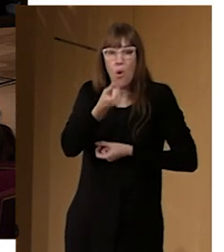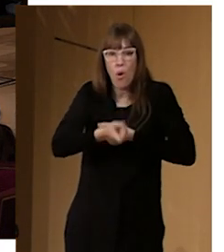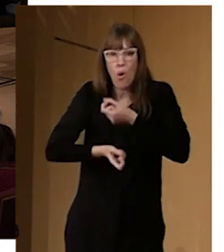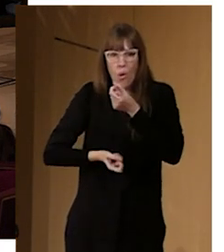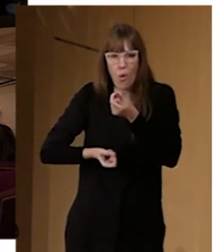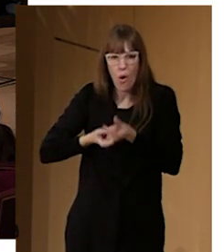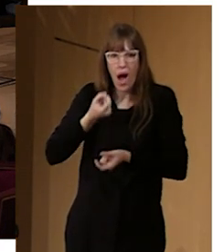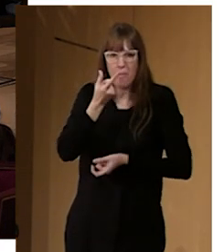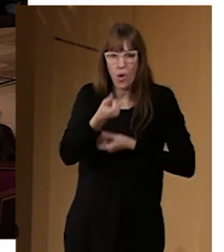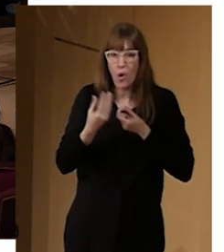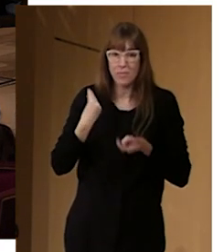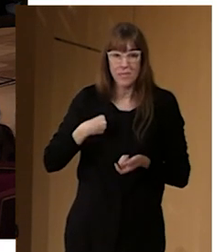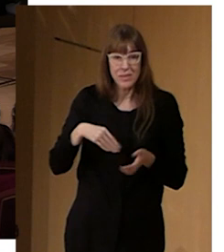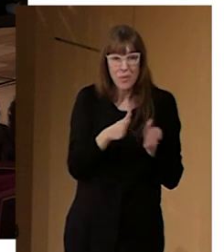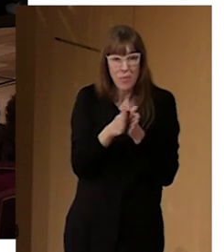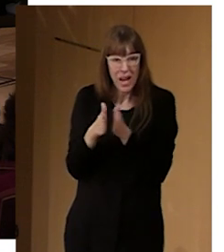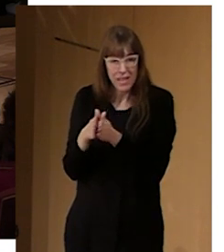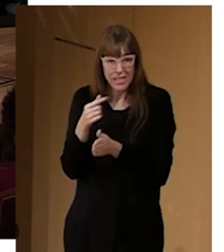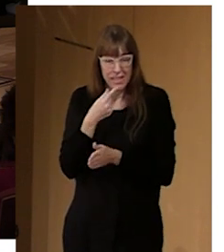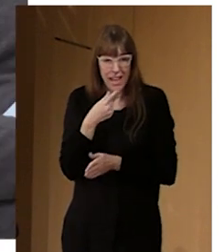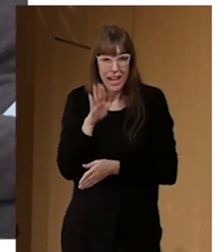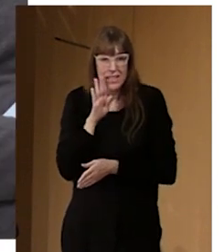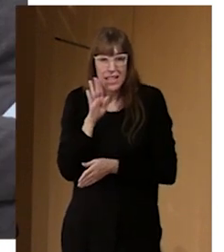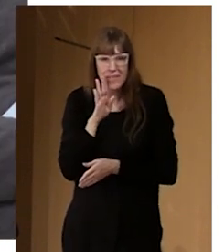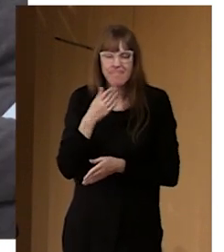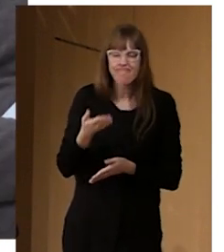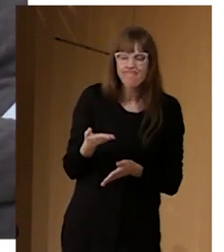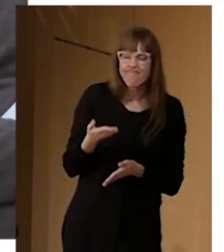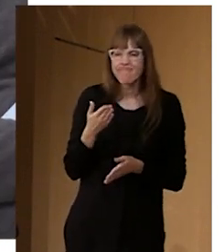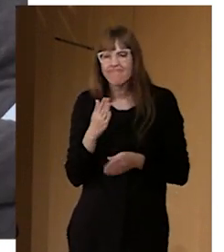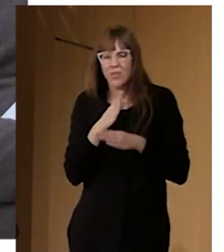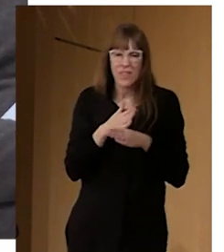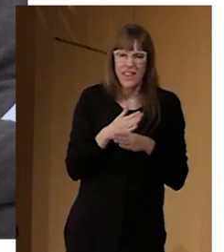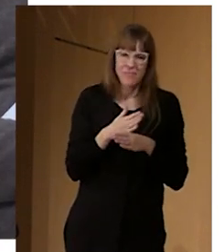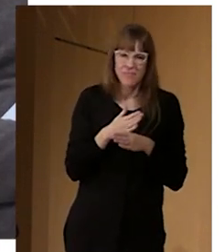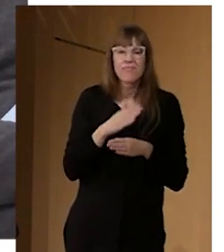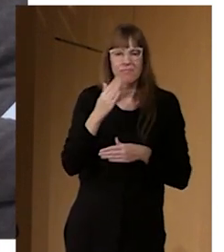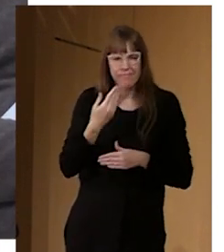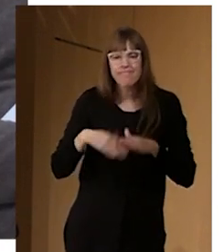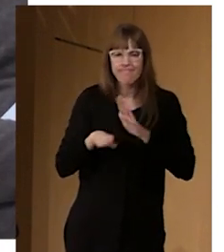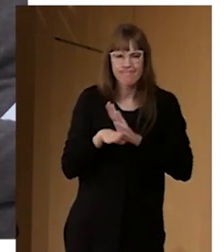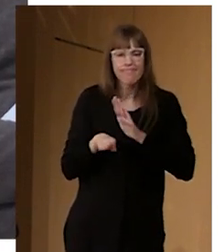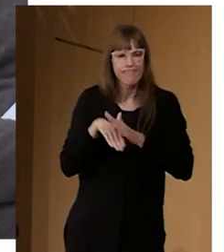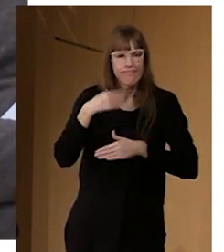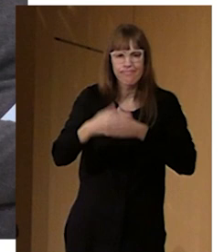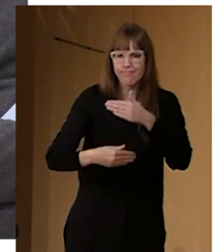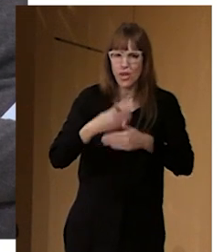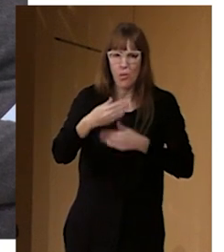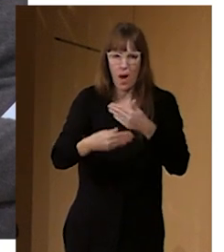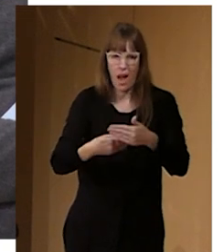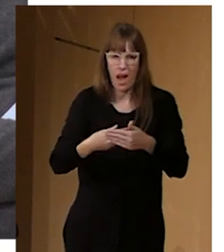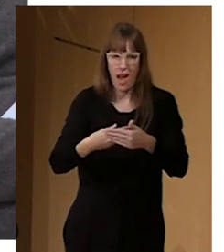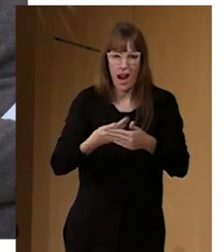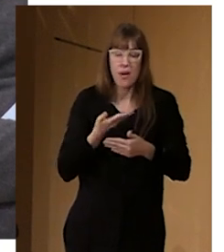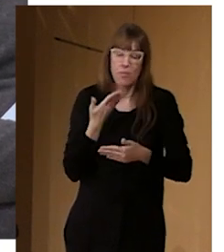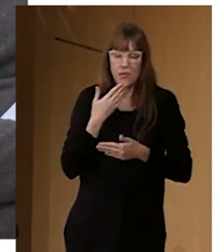con los compañeros de que siempre tenengo la sensación de que no hemos hecho suficiente y que siempre queda un camino larguísimo por recorrer Aunque sigamos dando pequeños pasitos No pero